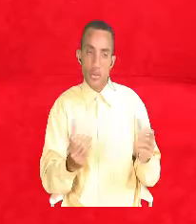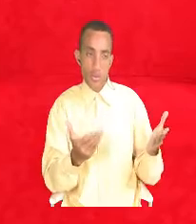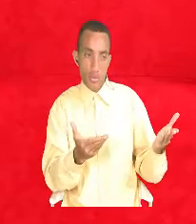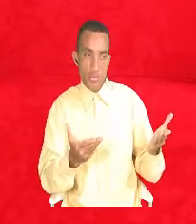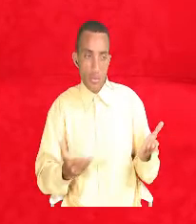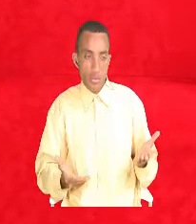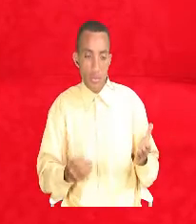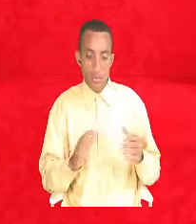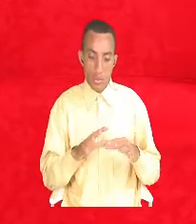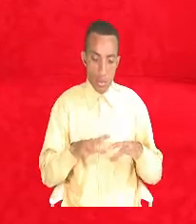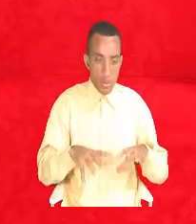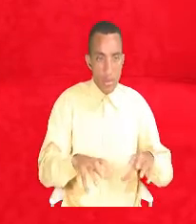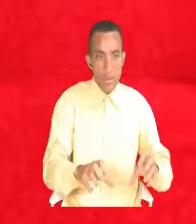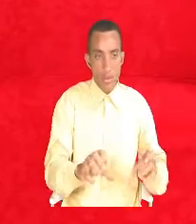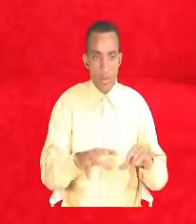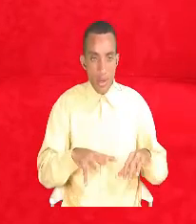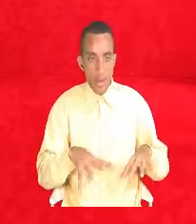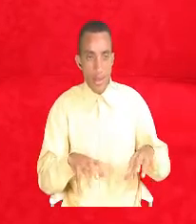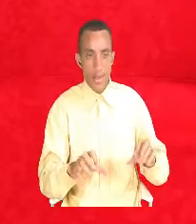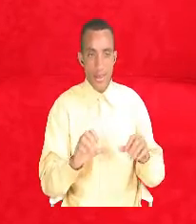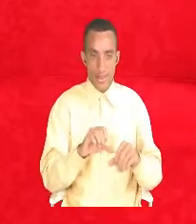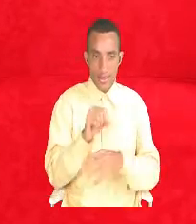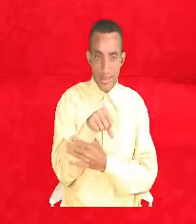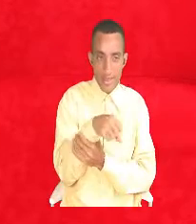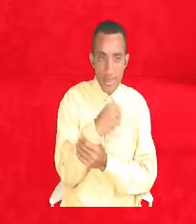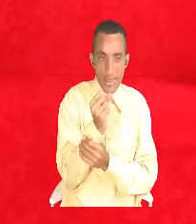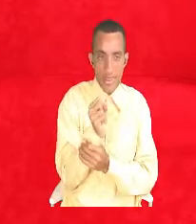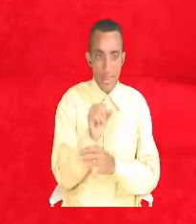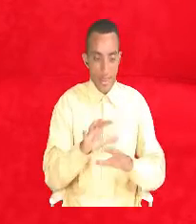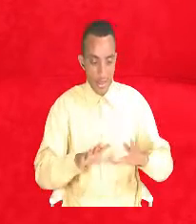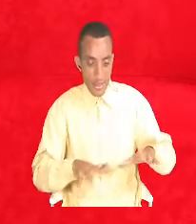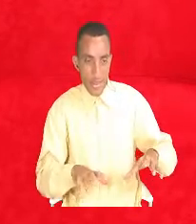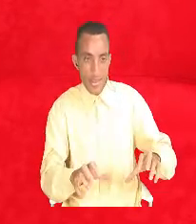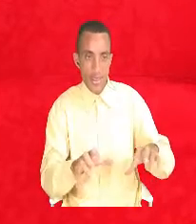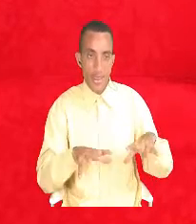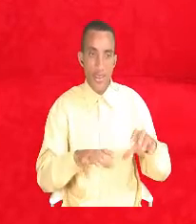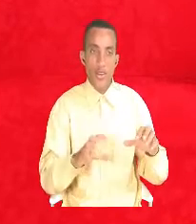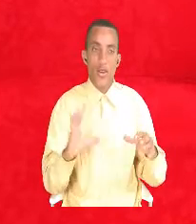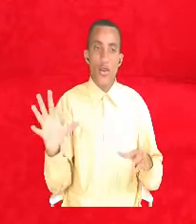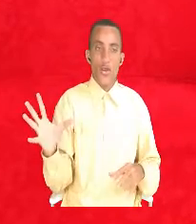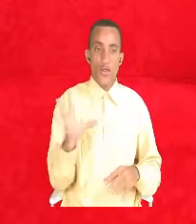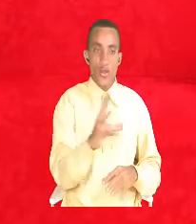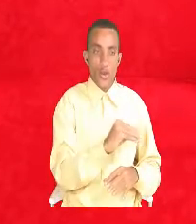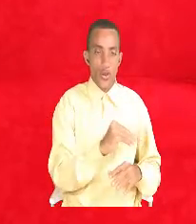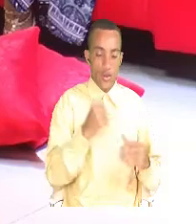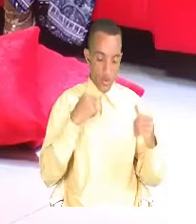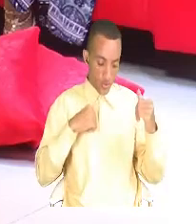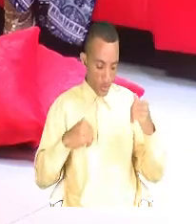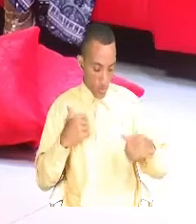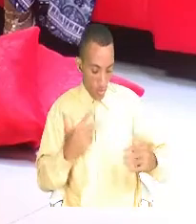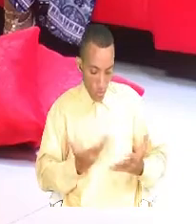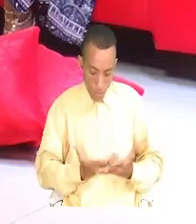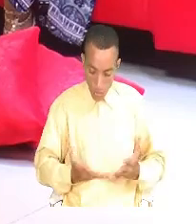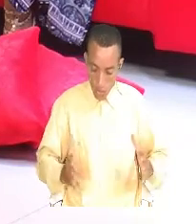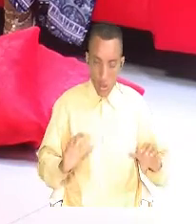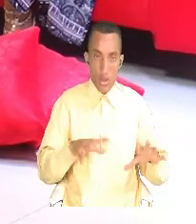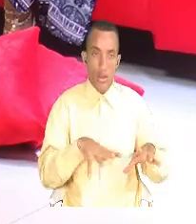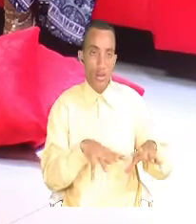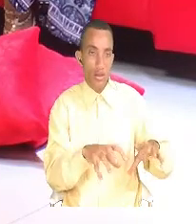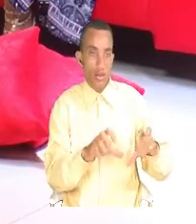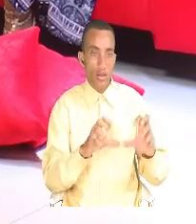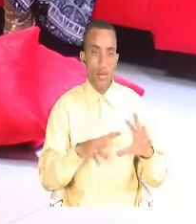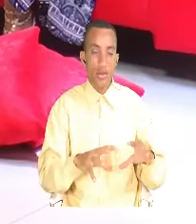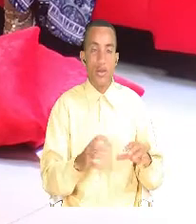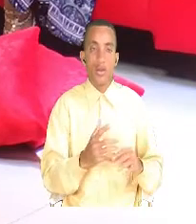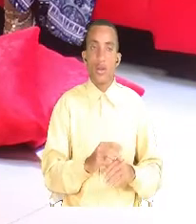aliado espectacular, que es las personas que vamos a presentar, que van a manejar todo este tema de la estética en el spa. Porque es importante que el Hotel Milenio